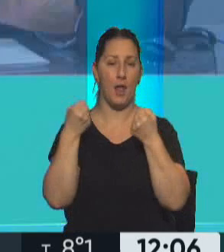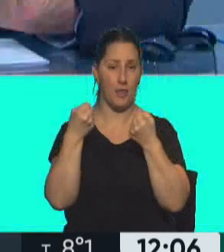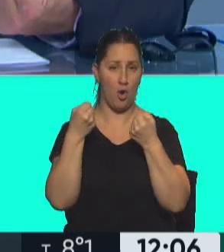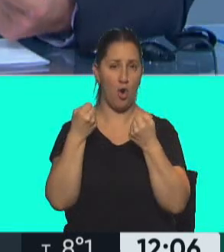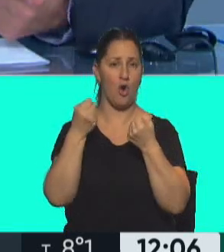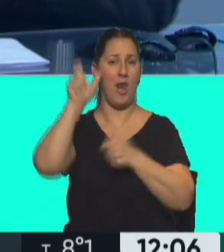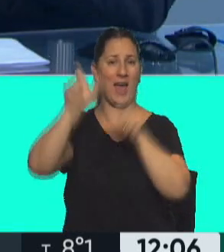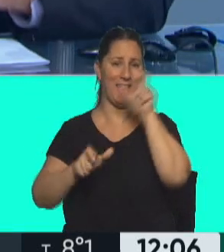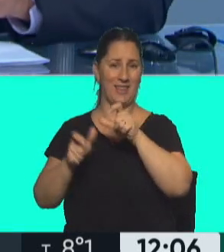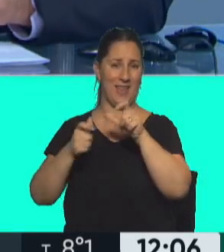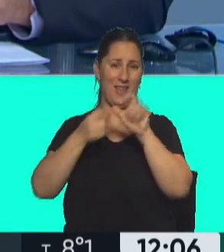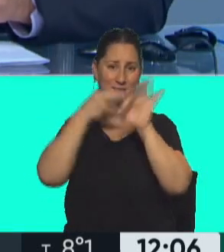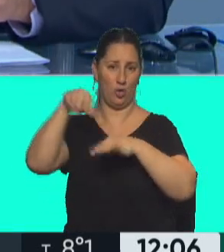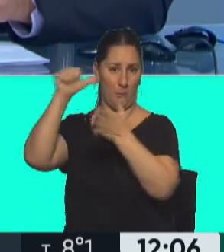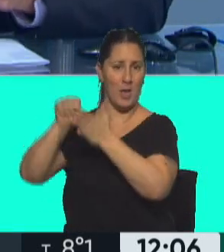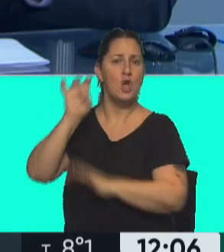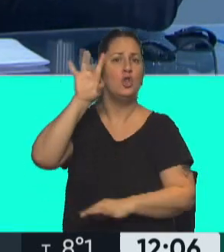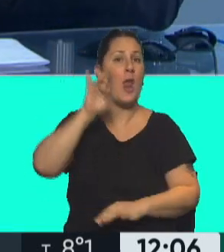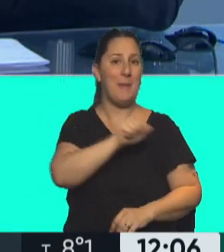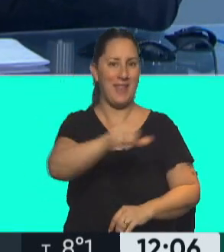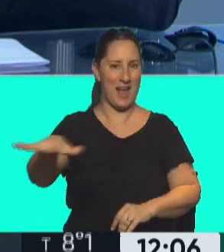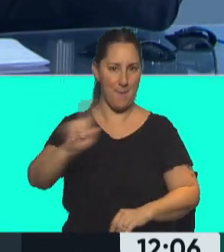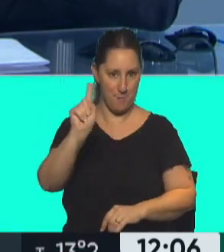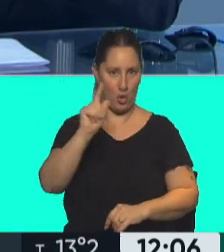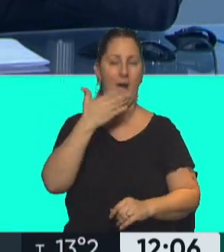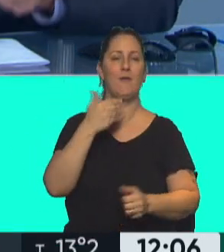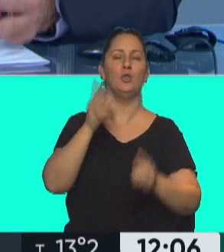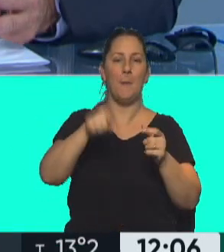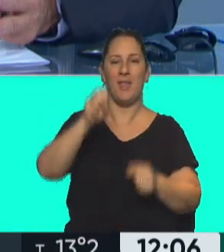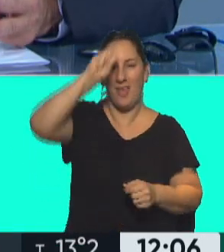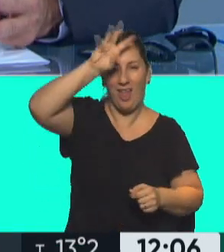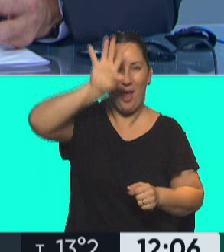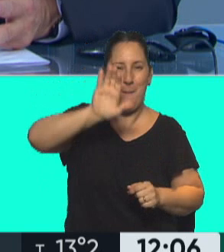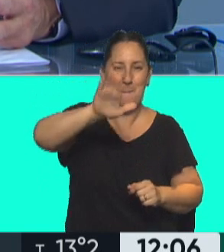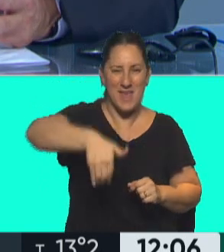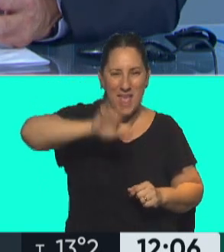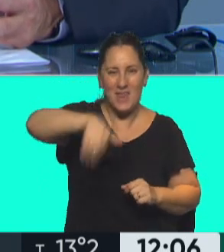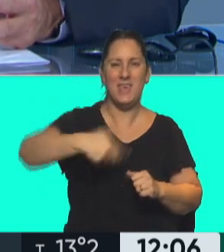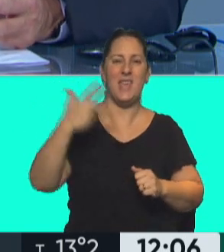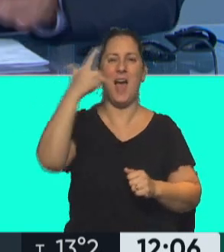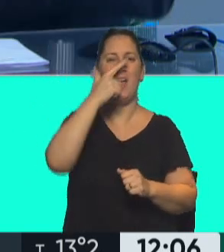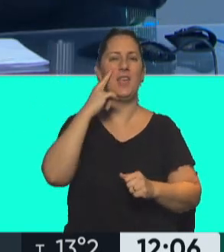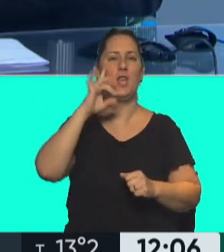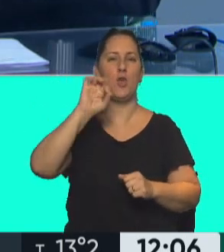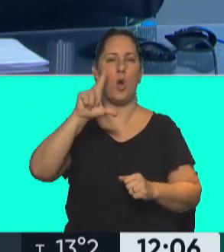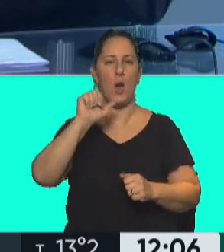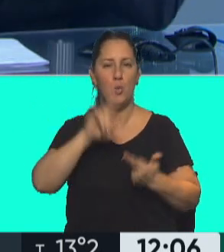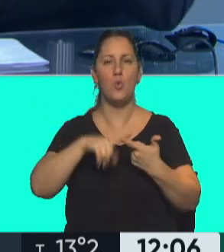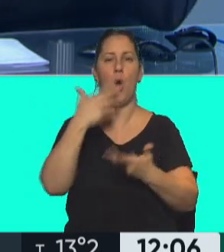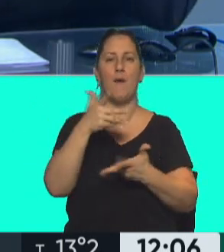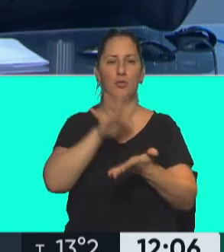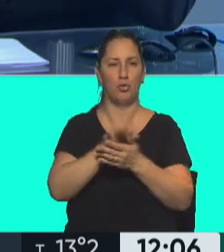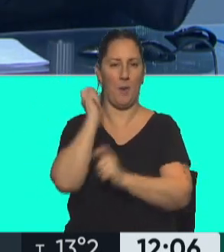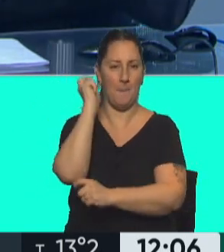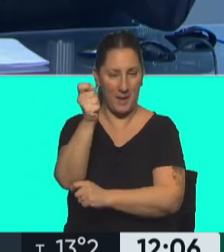tiene con los exportadores, y no solo del agro, habló también del tema minería, habló de hidrocarburos, habló de pesca, dijo